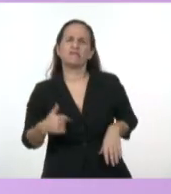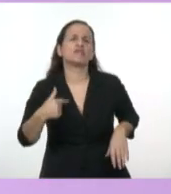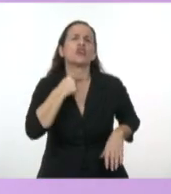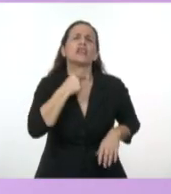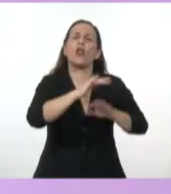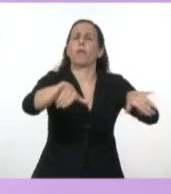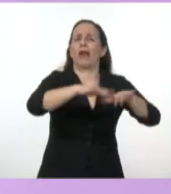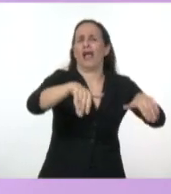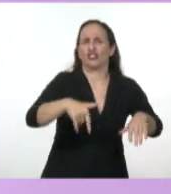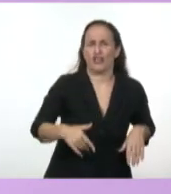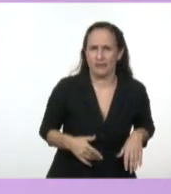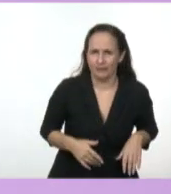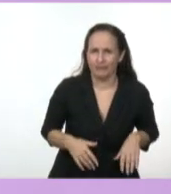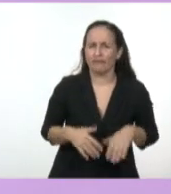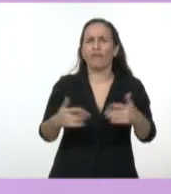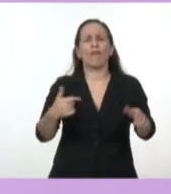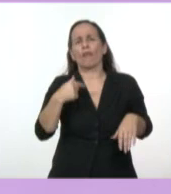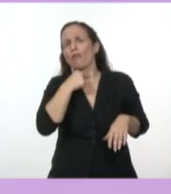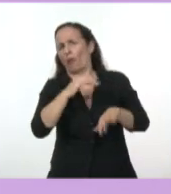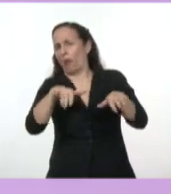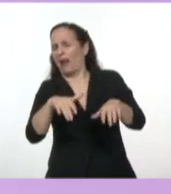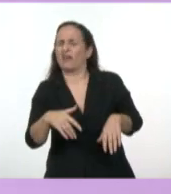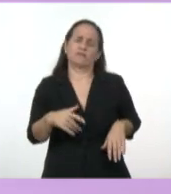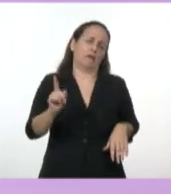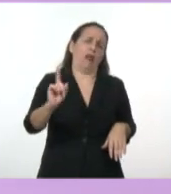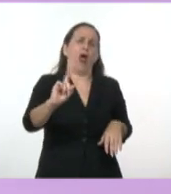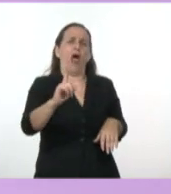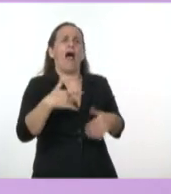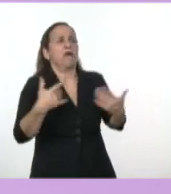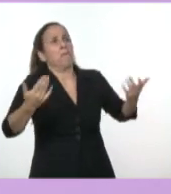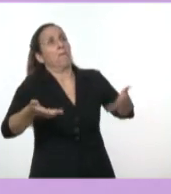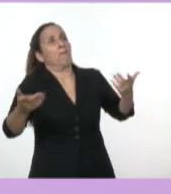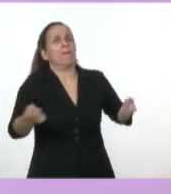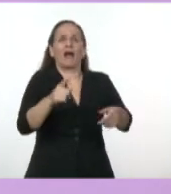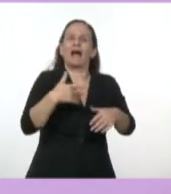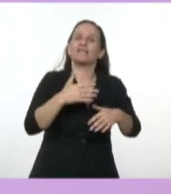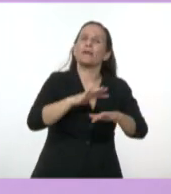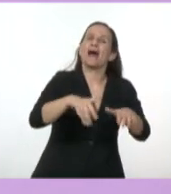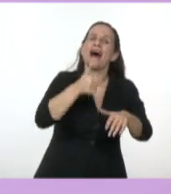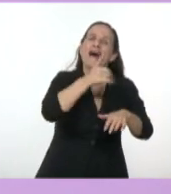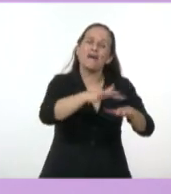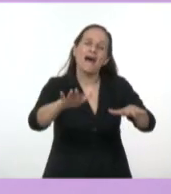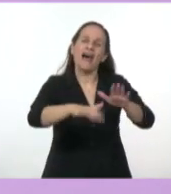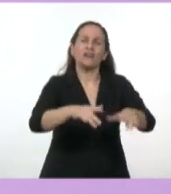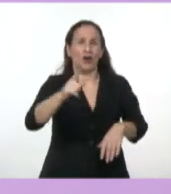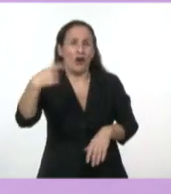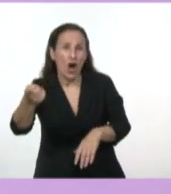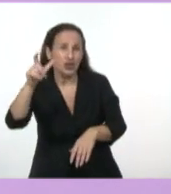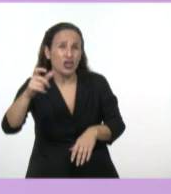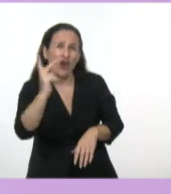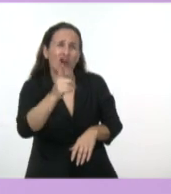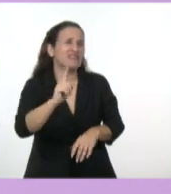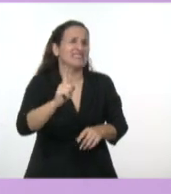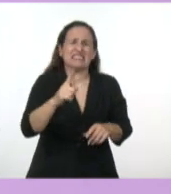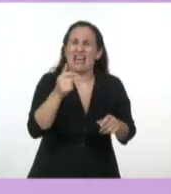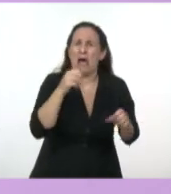playa, dice uno. Quiero la playa. No, a mí me gustan los pies en el mar. Y otro dice, no, no, hay mucho viento, el agua está fría,